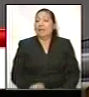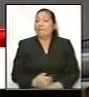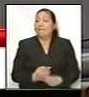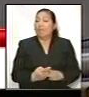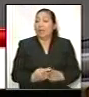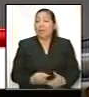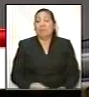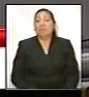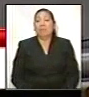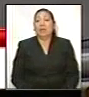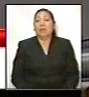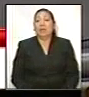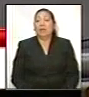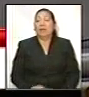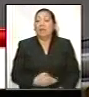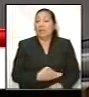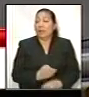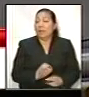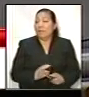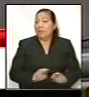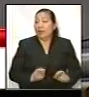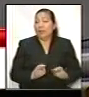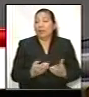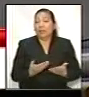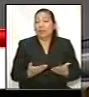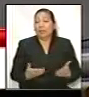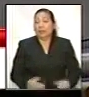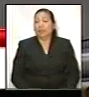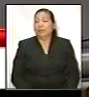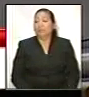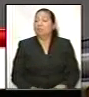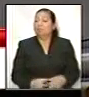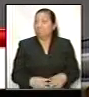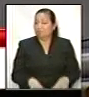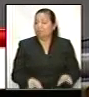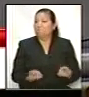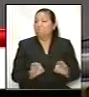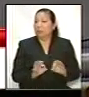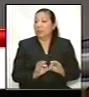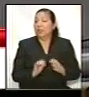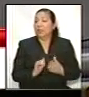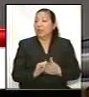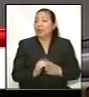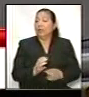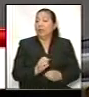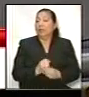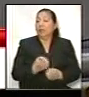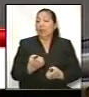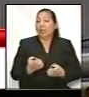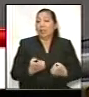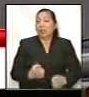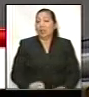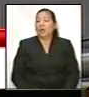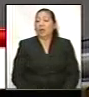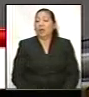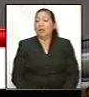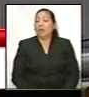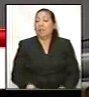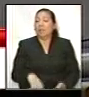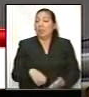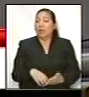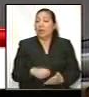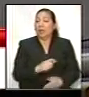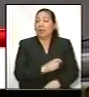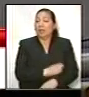este mecanismo de zona franca, es una herramienta importantísima que sustenta la economía de la población